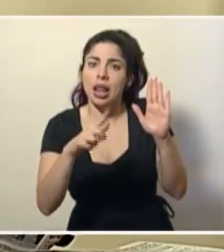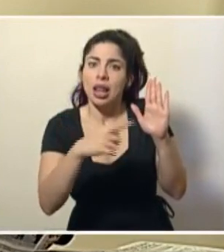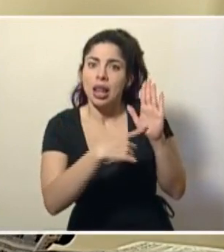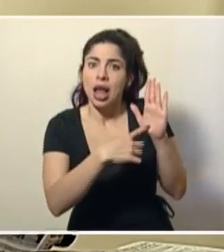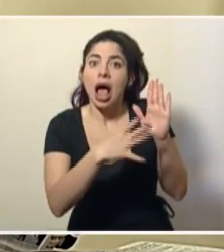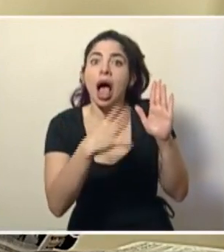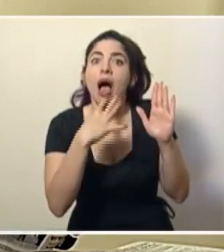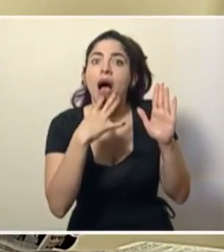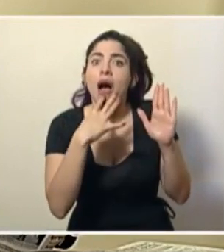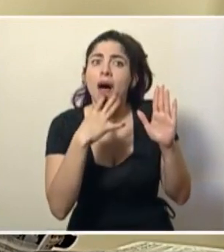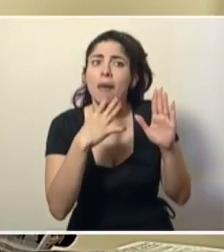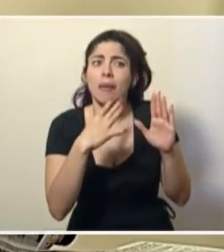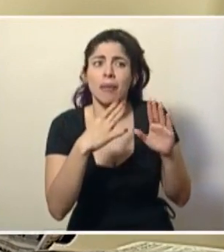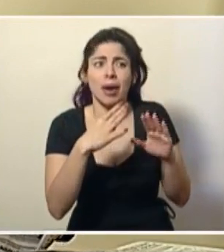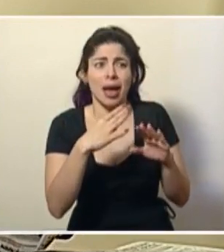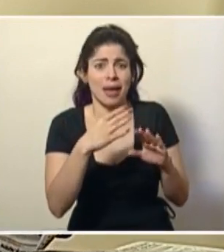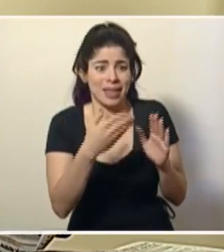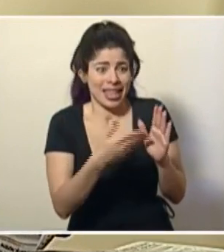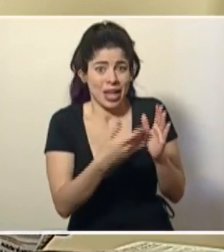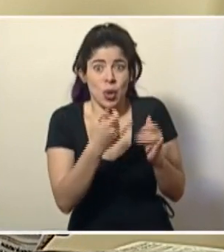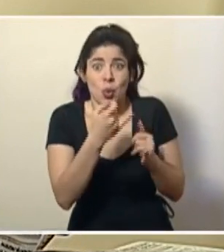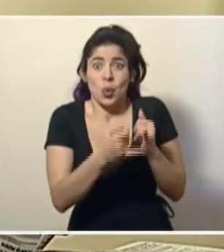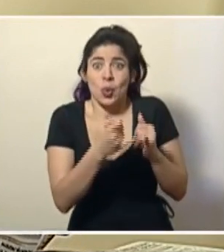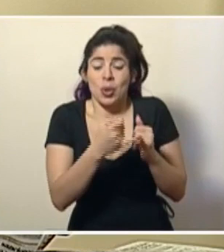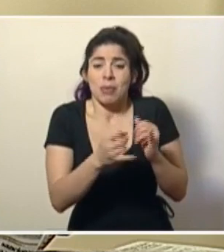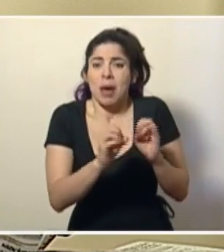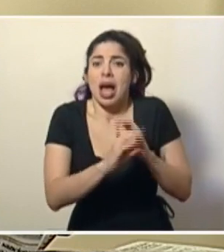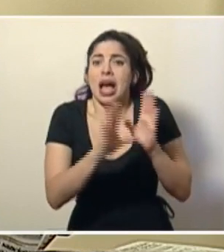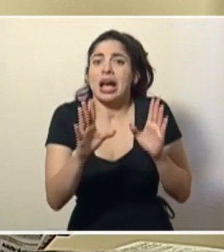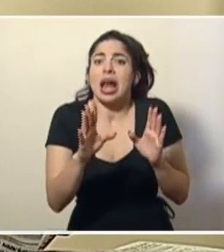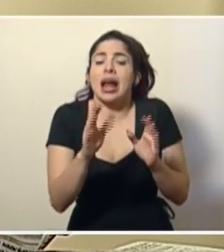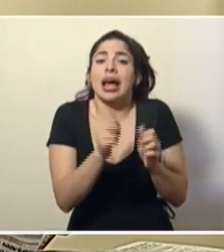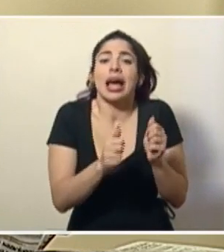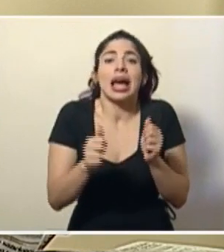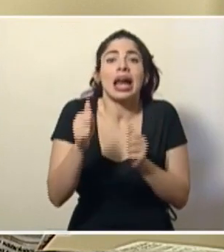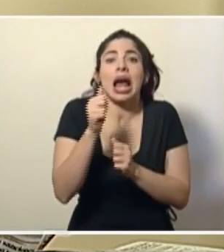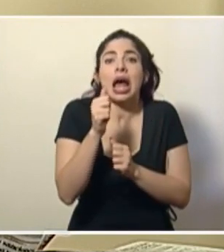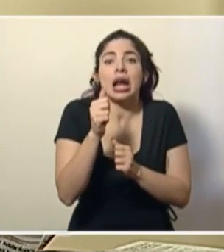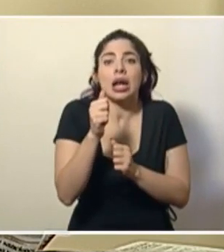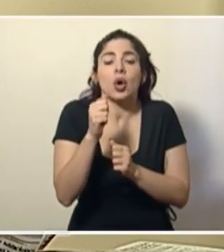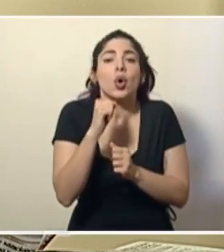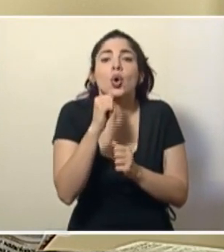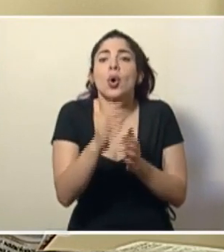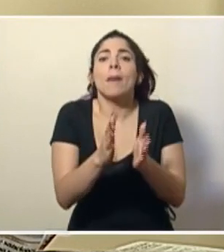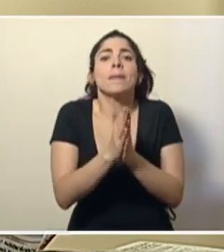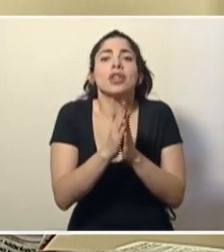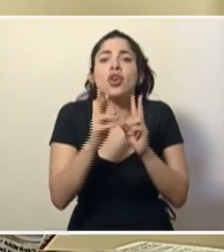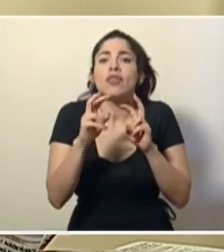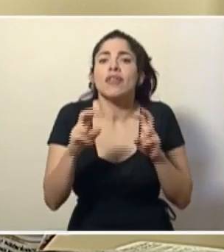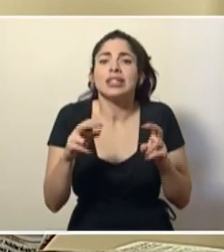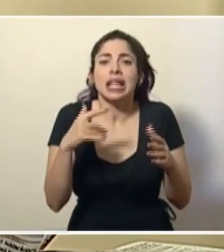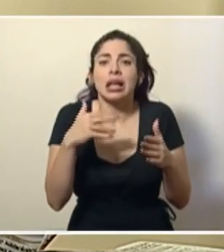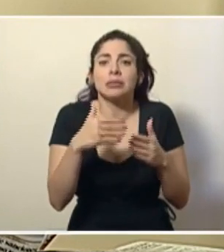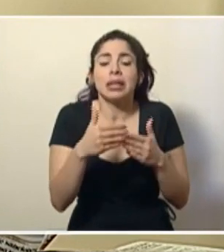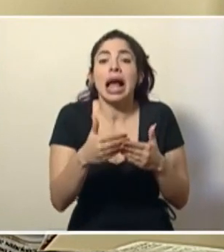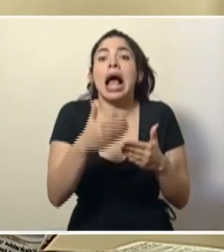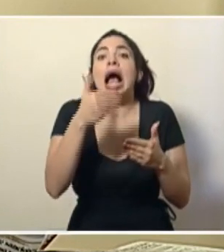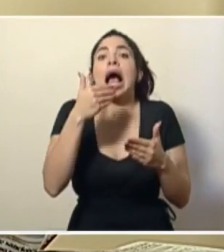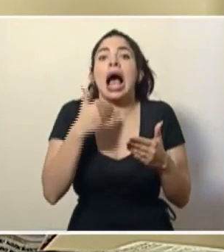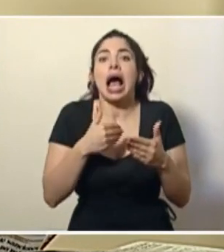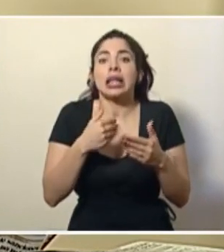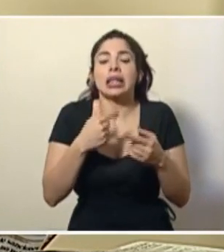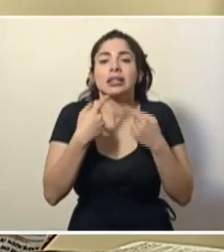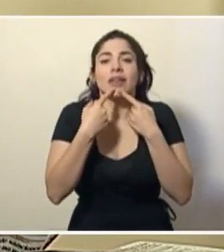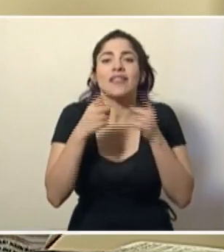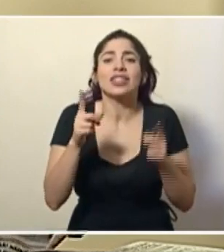donde ya se habla en este último caso queda claro que el jerarca ni siquiera pidió revisar el expediente antes de aventurar